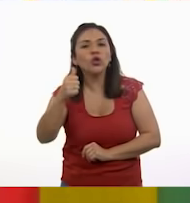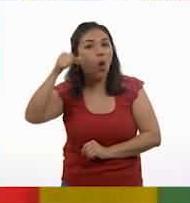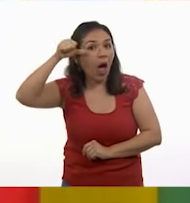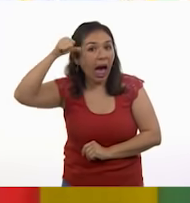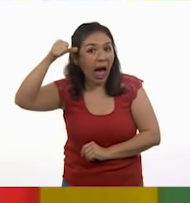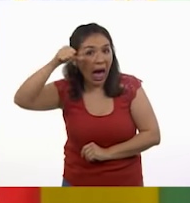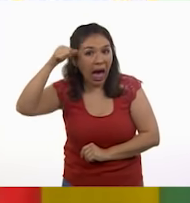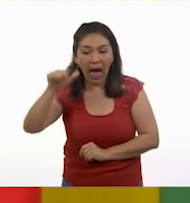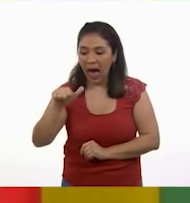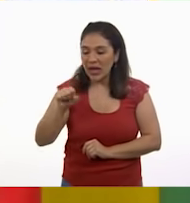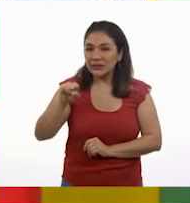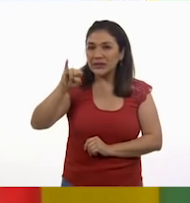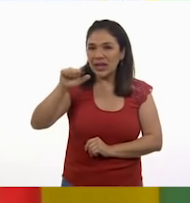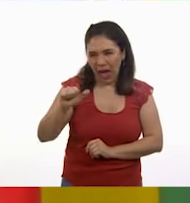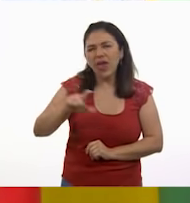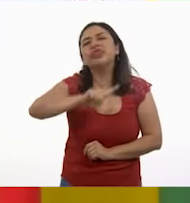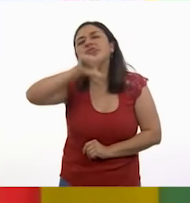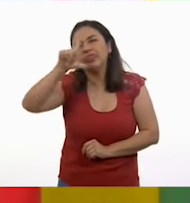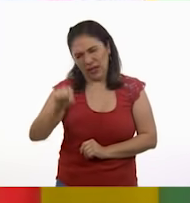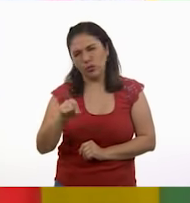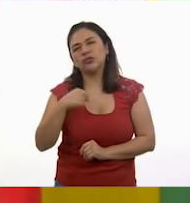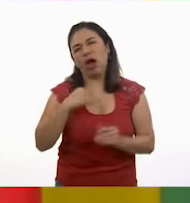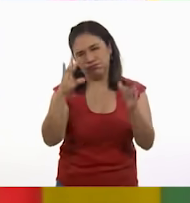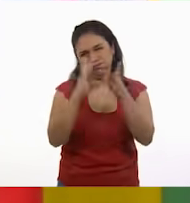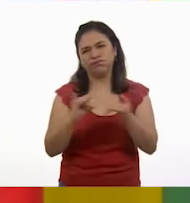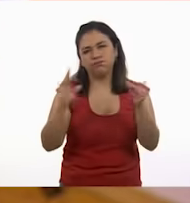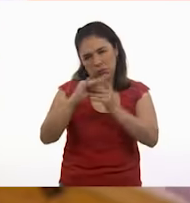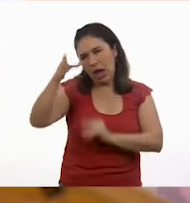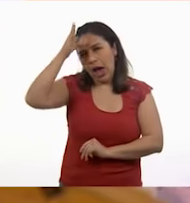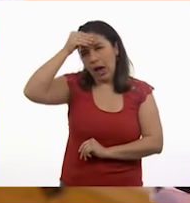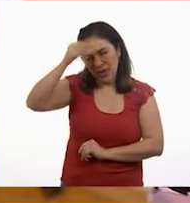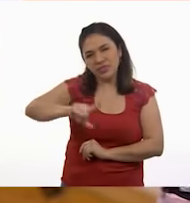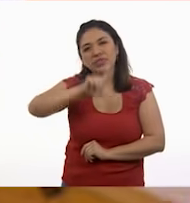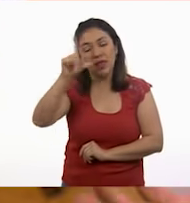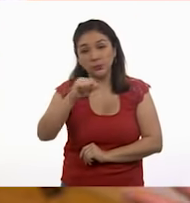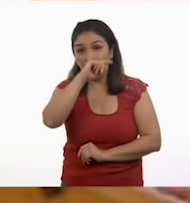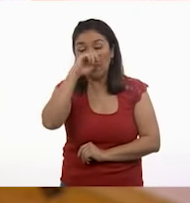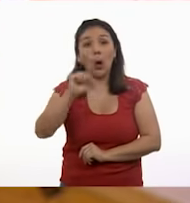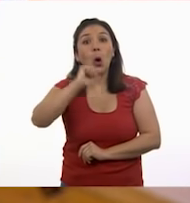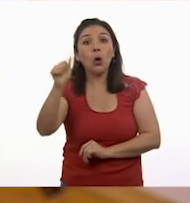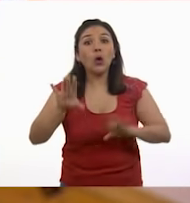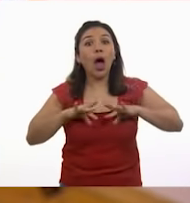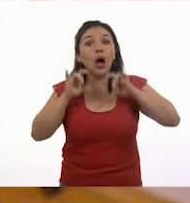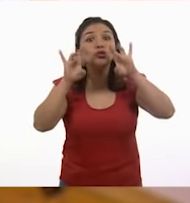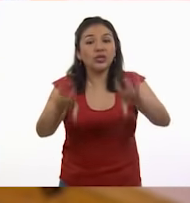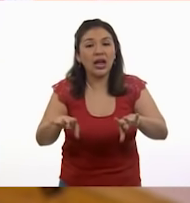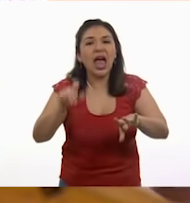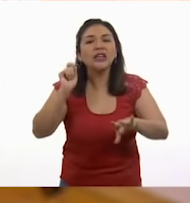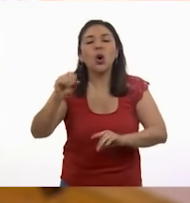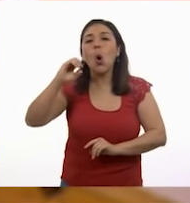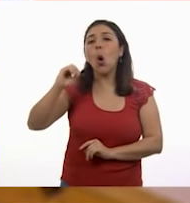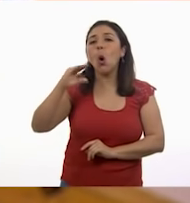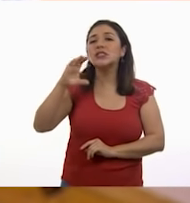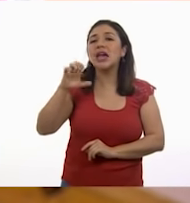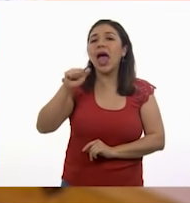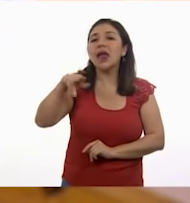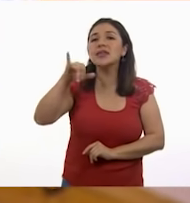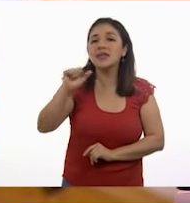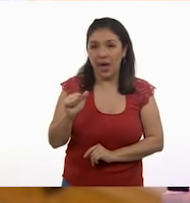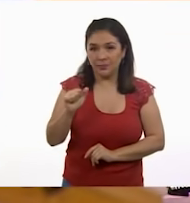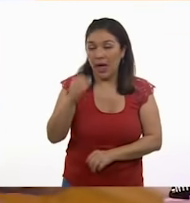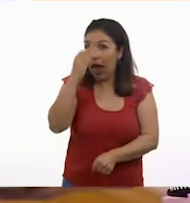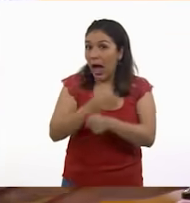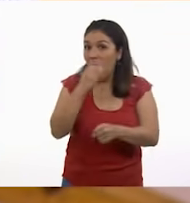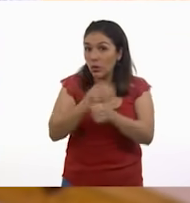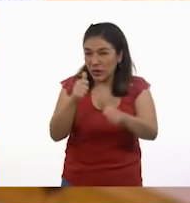que posteriormente lo vamos a vamos a aprender y australia que sería oceanía pero hoy estamos